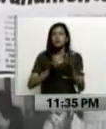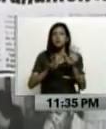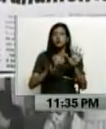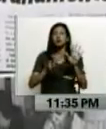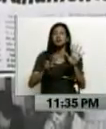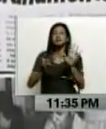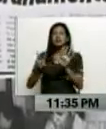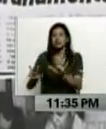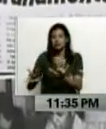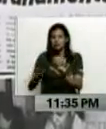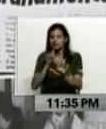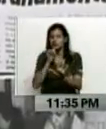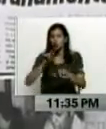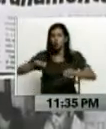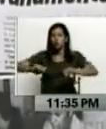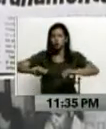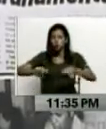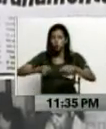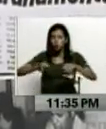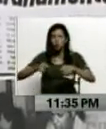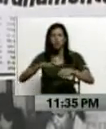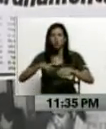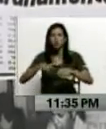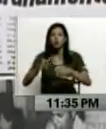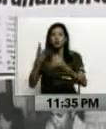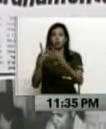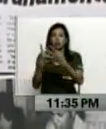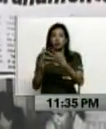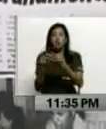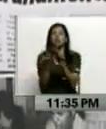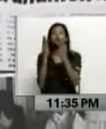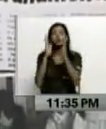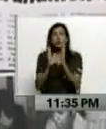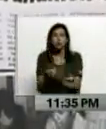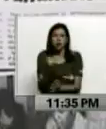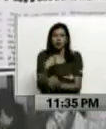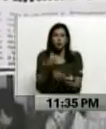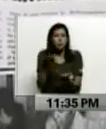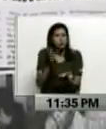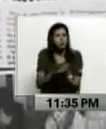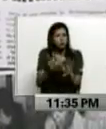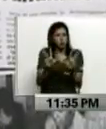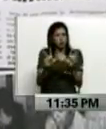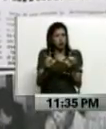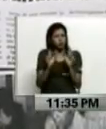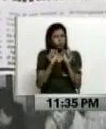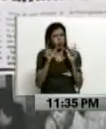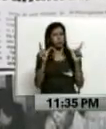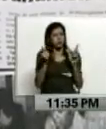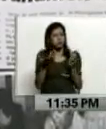enero del año 77 había sido torturado en calabozo de estudiante muerto ayer